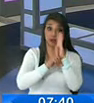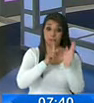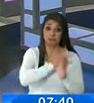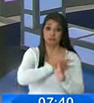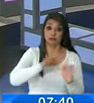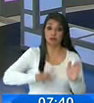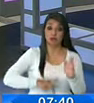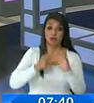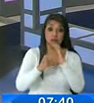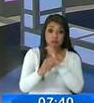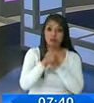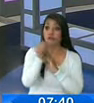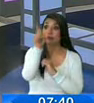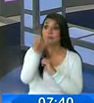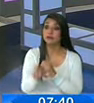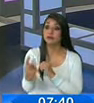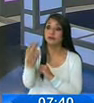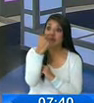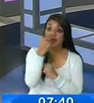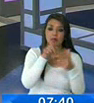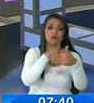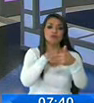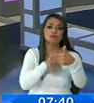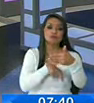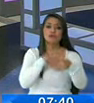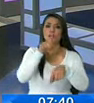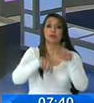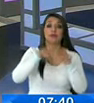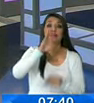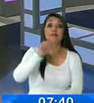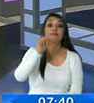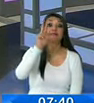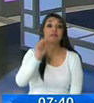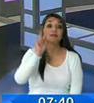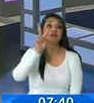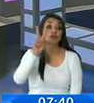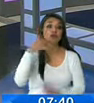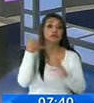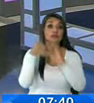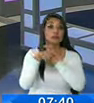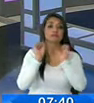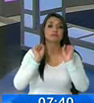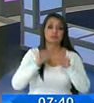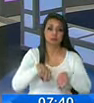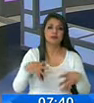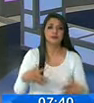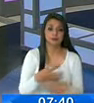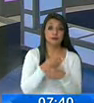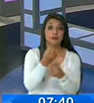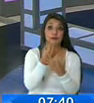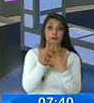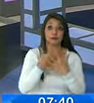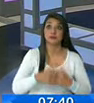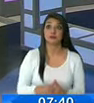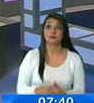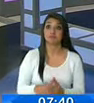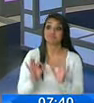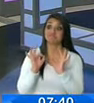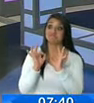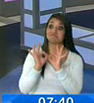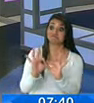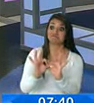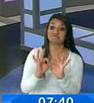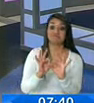activas. Nadie lo ve, no aparece en la pantalla. Blin 2 Chat te permite a ti estar segura con tu información. Ah, buenísima. Entonces